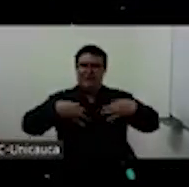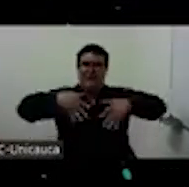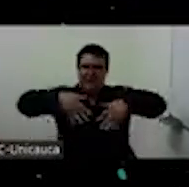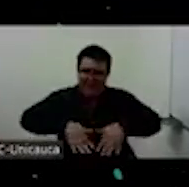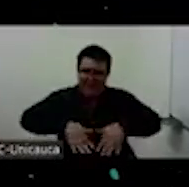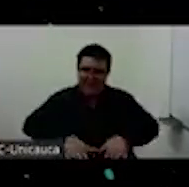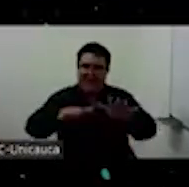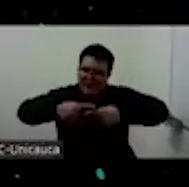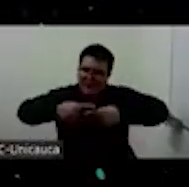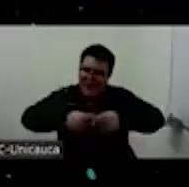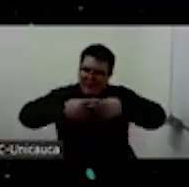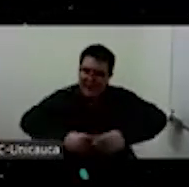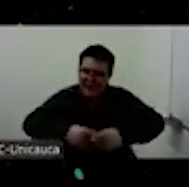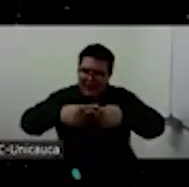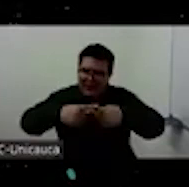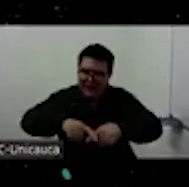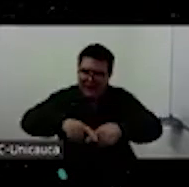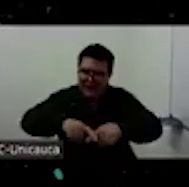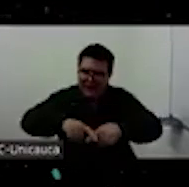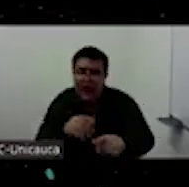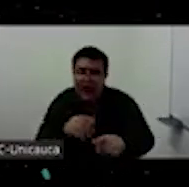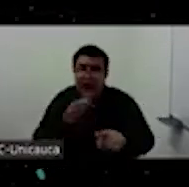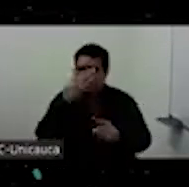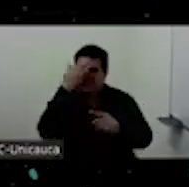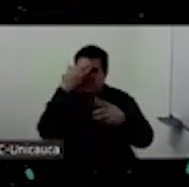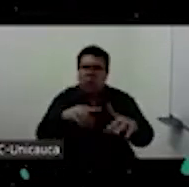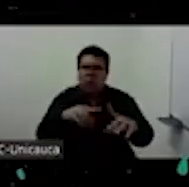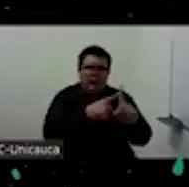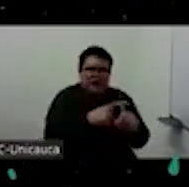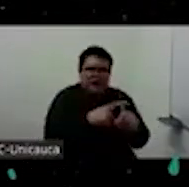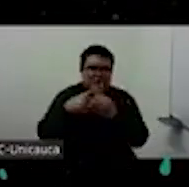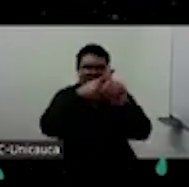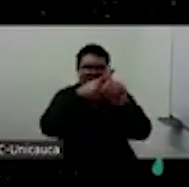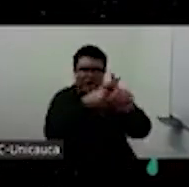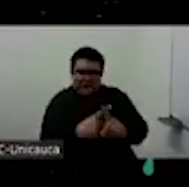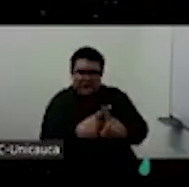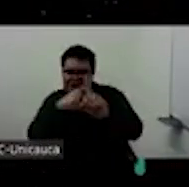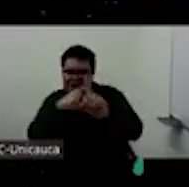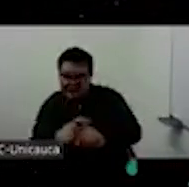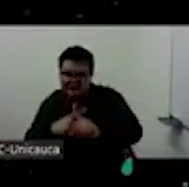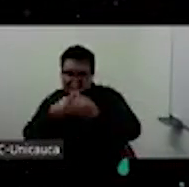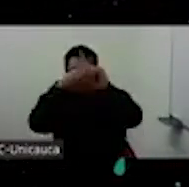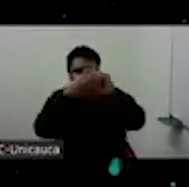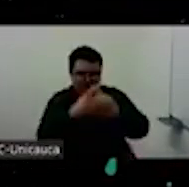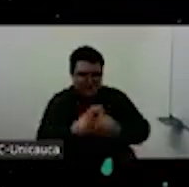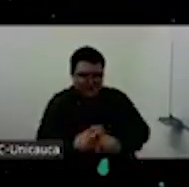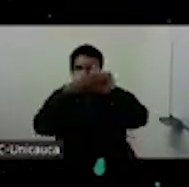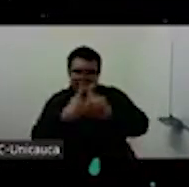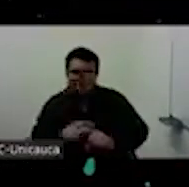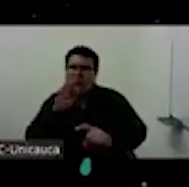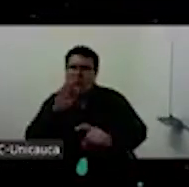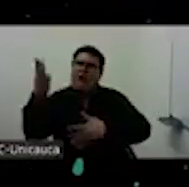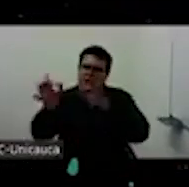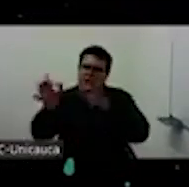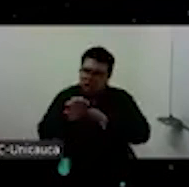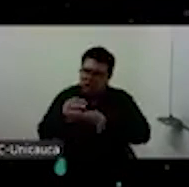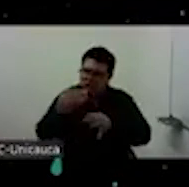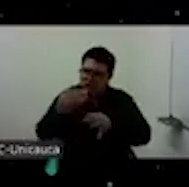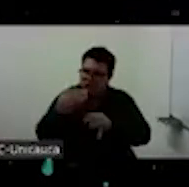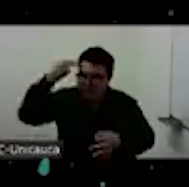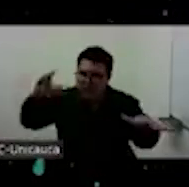de estas tramas de la ordiembre, las mujeres plasman la identidad cultural de su pueblo, porque las vestimentas y